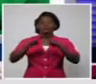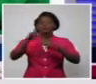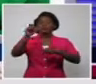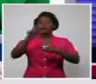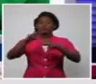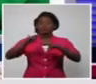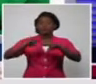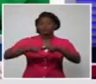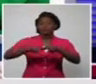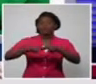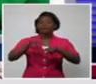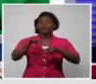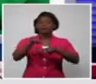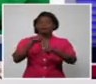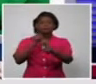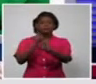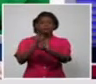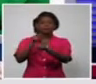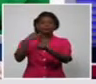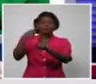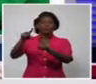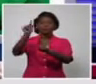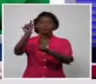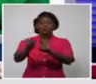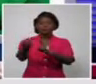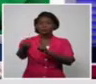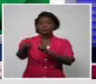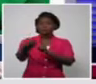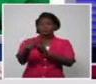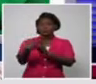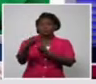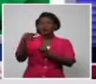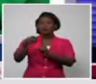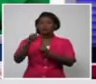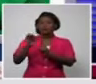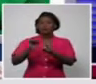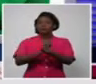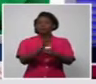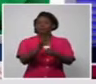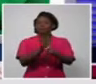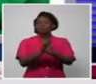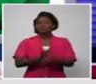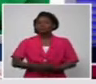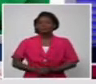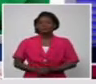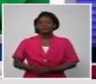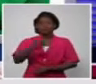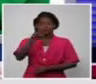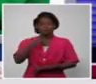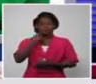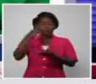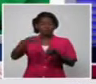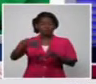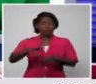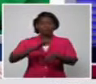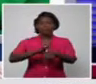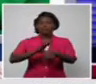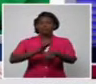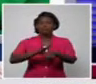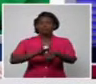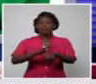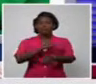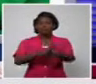ya diagnosticado previamente, con antecedentes de hipertensión arterial y